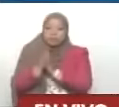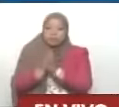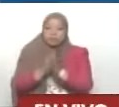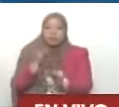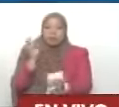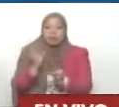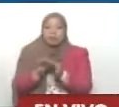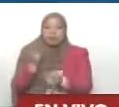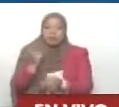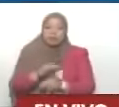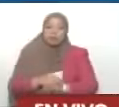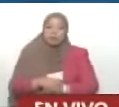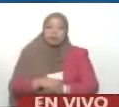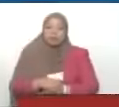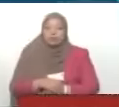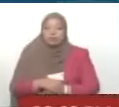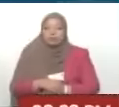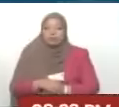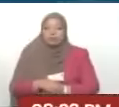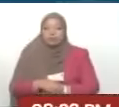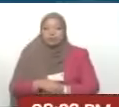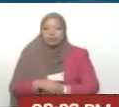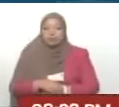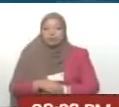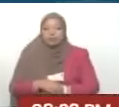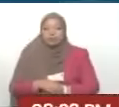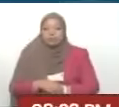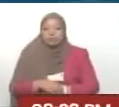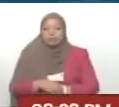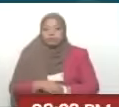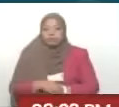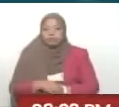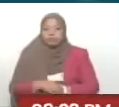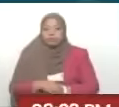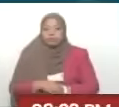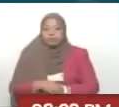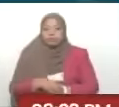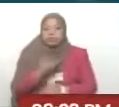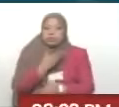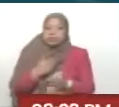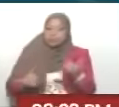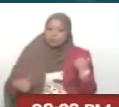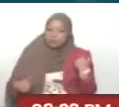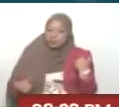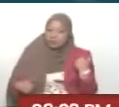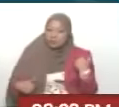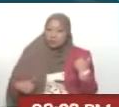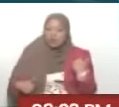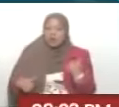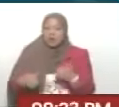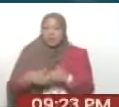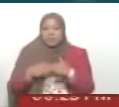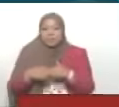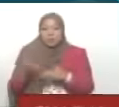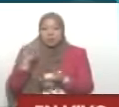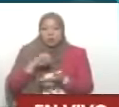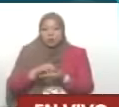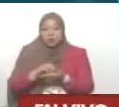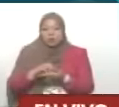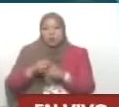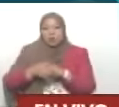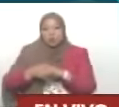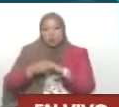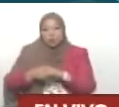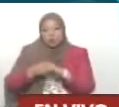exitosa. Cuéntame, María, Ariana. Bueno, presidente, un gusto volver a hablar con usted, porque